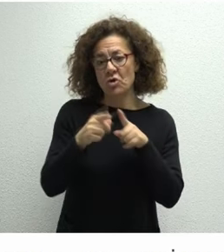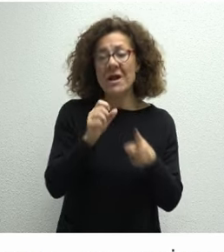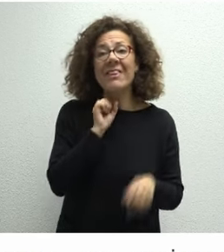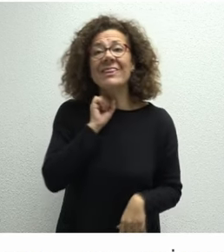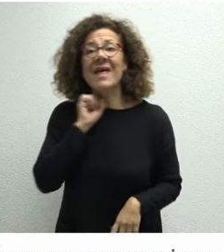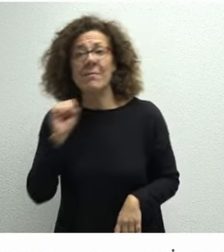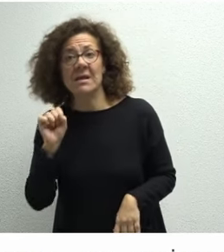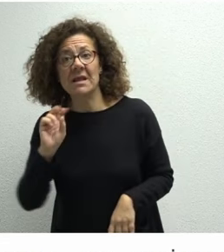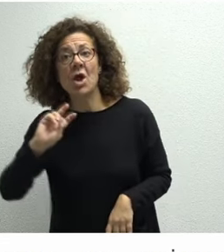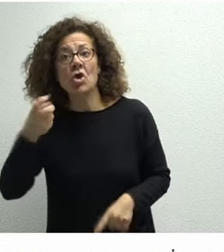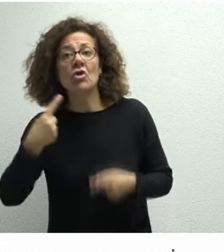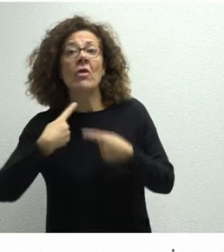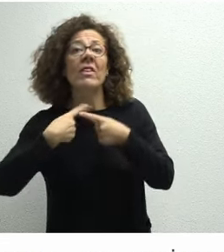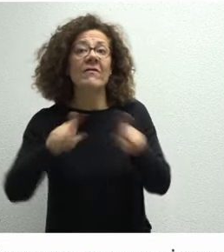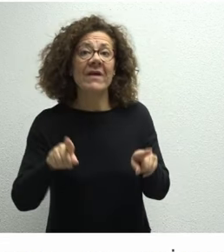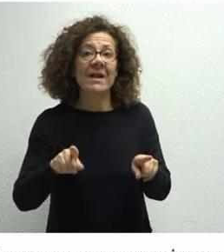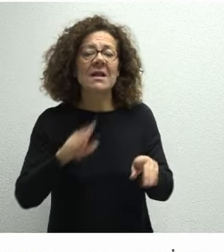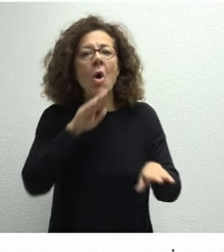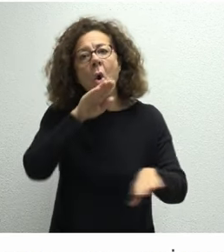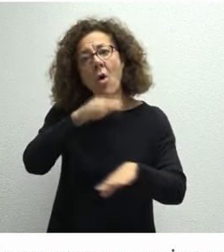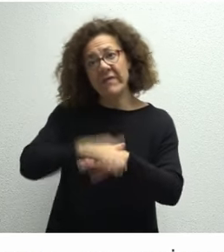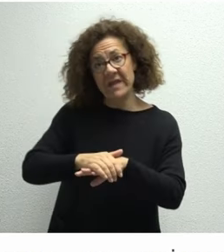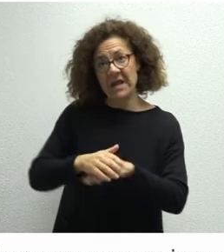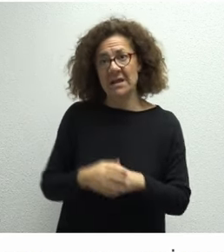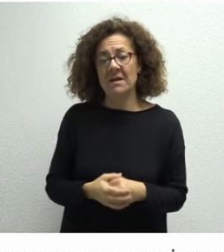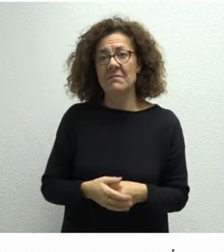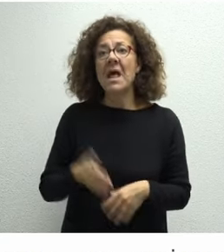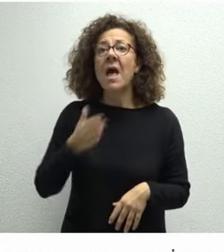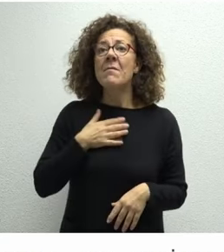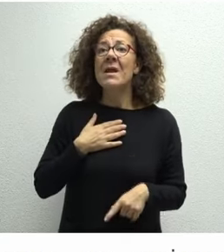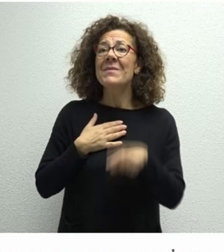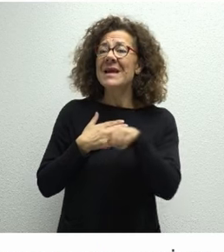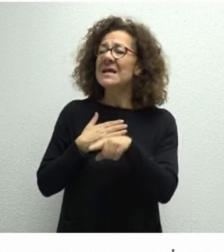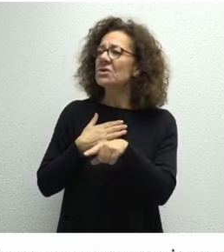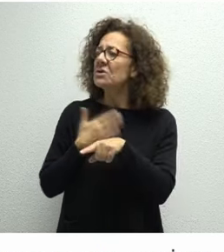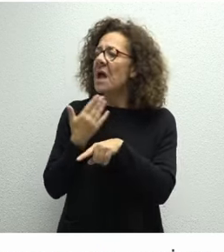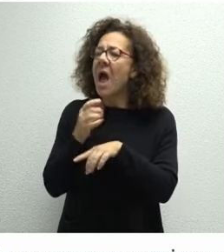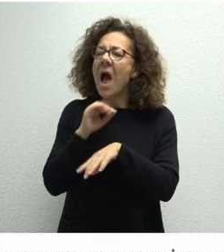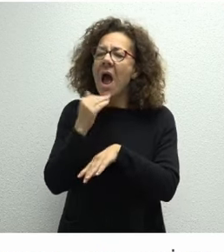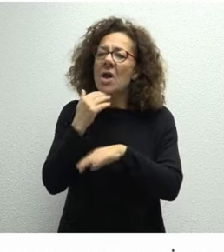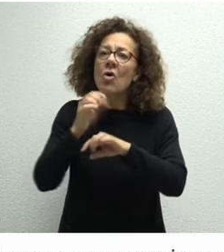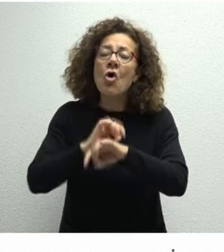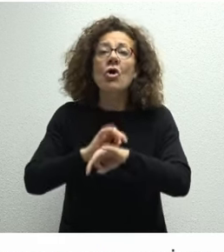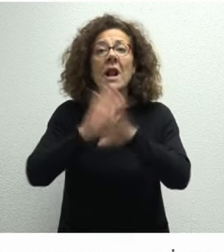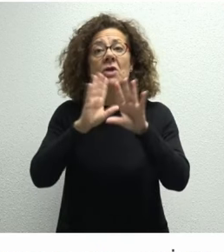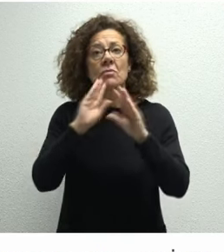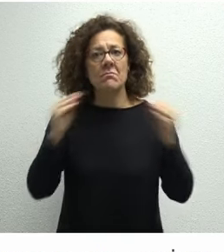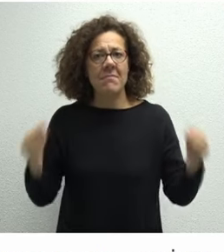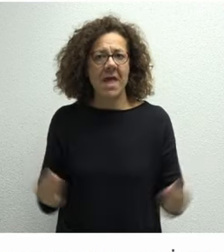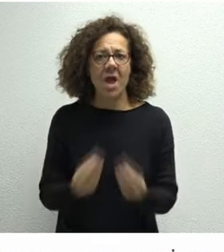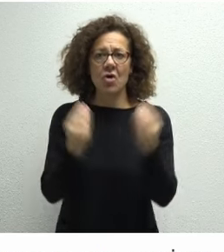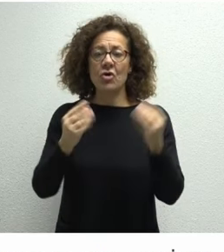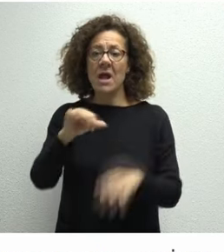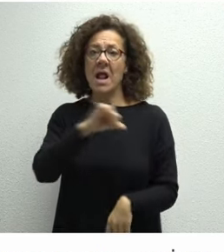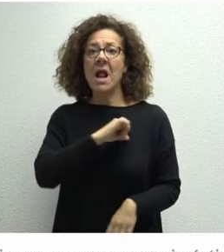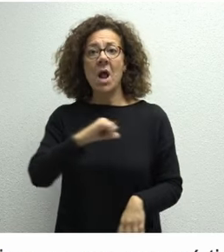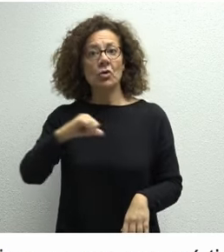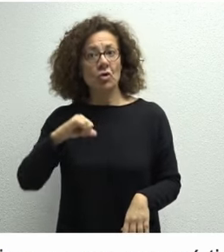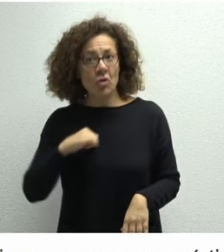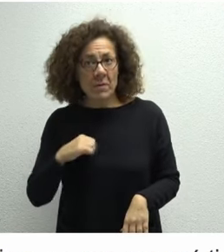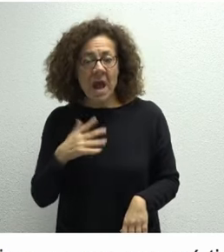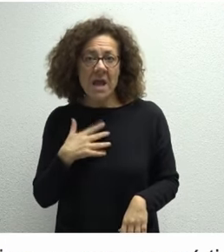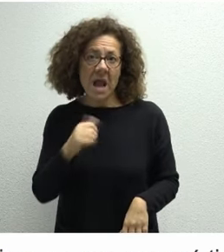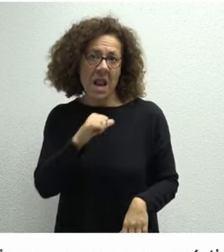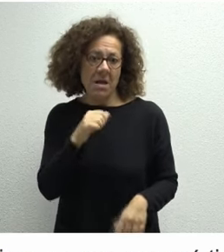y otra cosa es ser obediente para mí esto es un signo claro de mejoría en la autonomía y en la